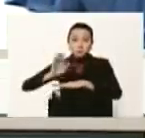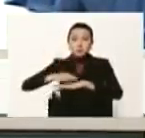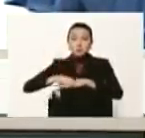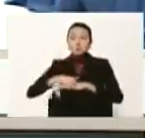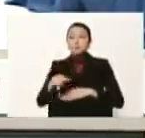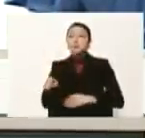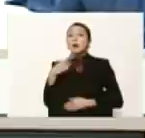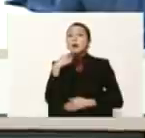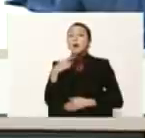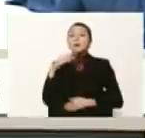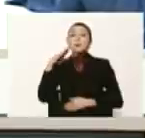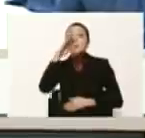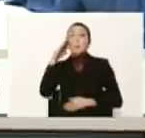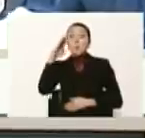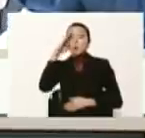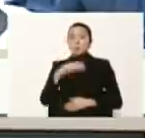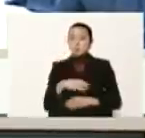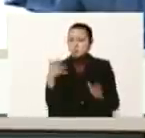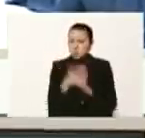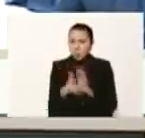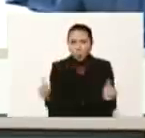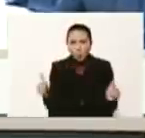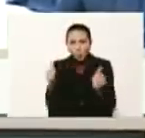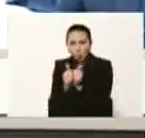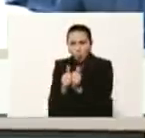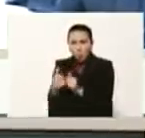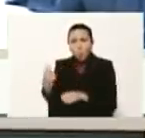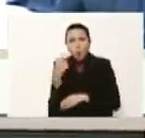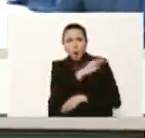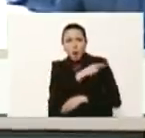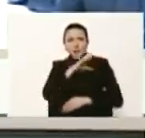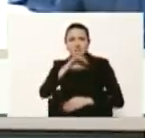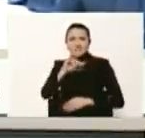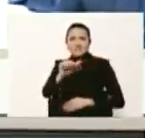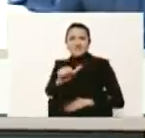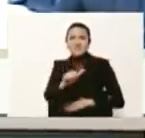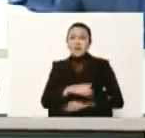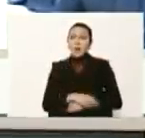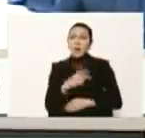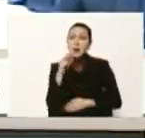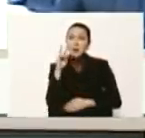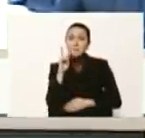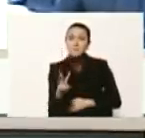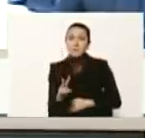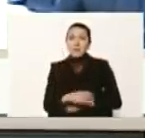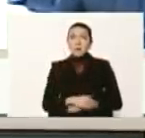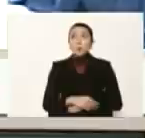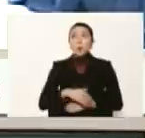allí Bolsonaro, junto al jefe de la CIA, miramos hacia Argentina.